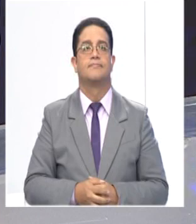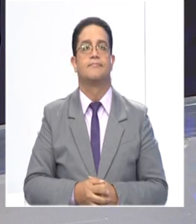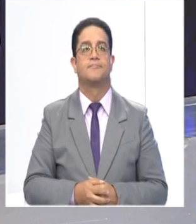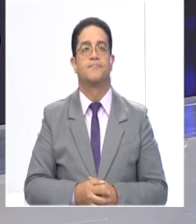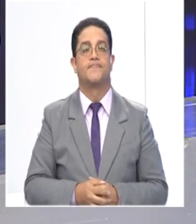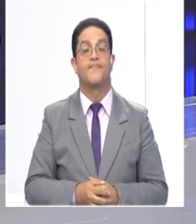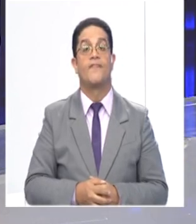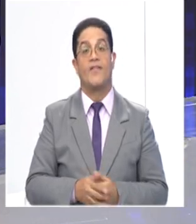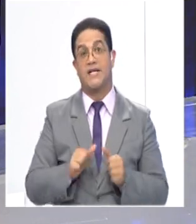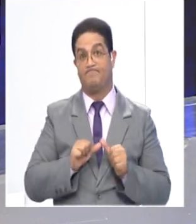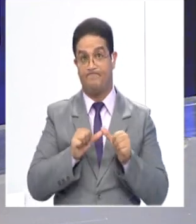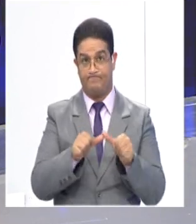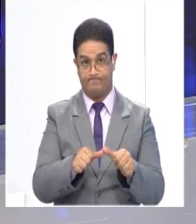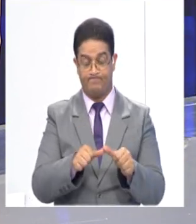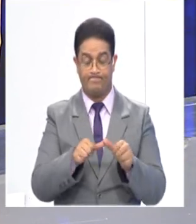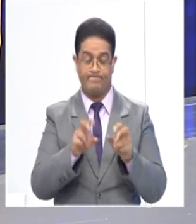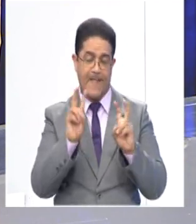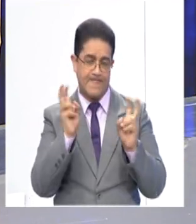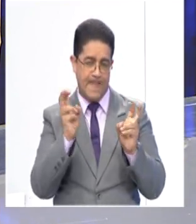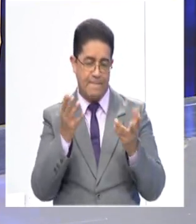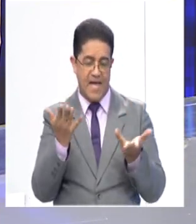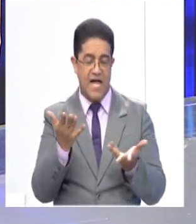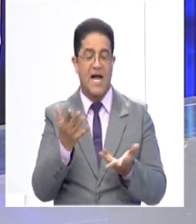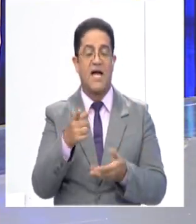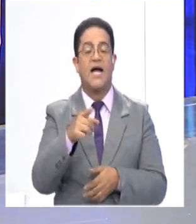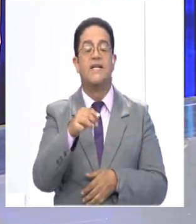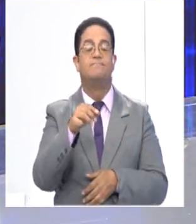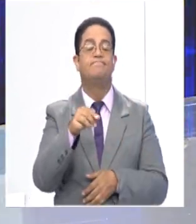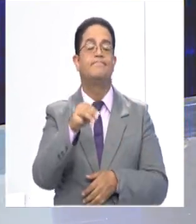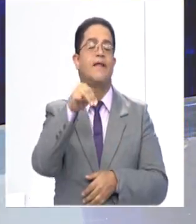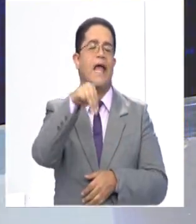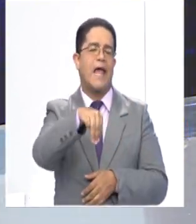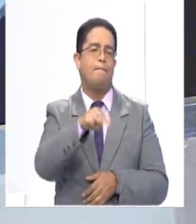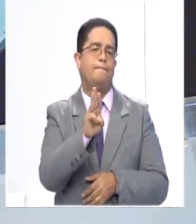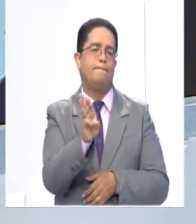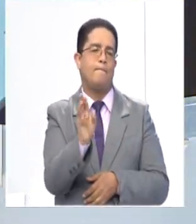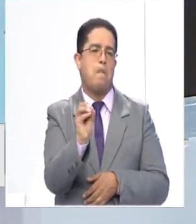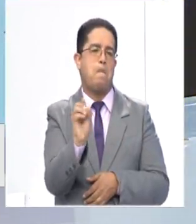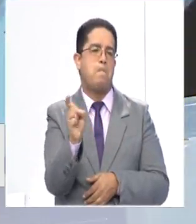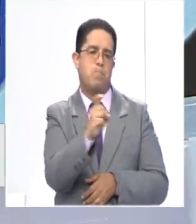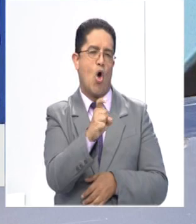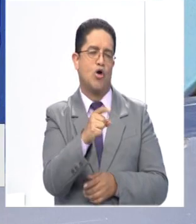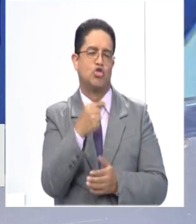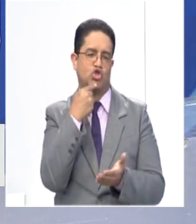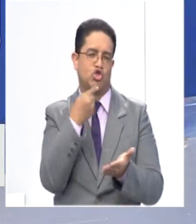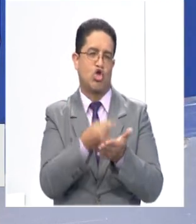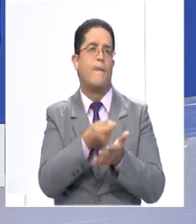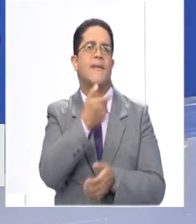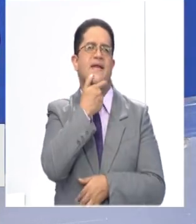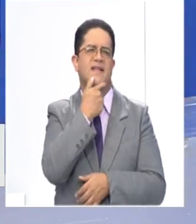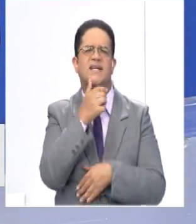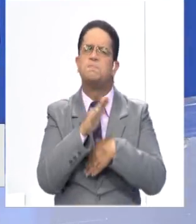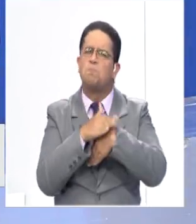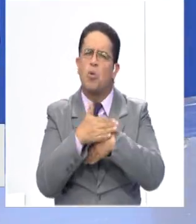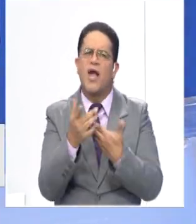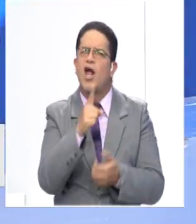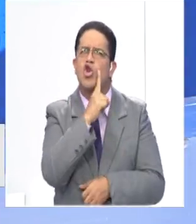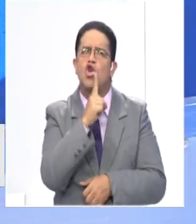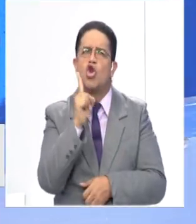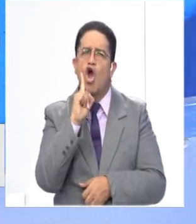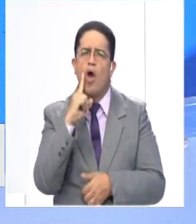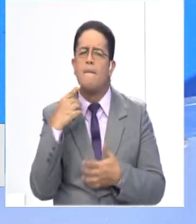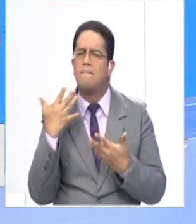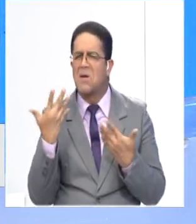Seguimos hablando de la viruela del mono o Mpox, y justamente existe como esa curiosidad de por qué se llama Mpox también, ¿no?